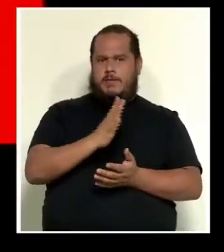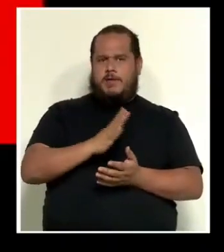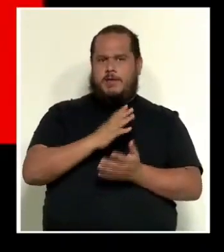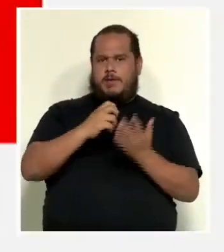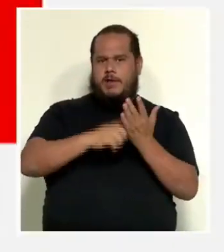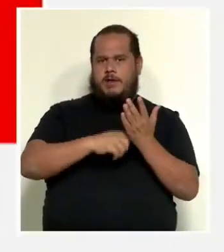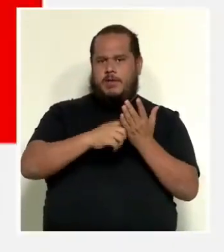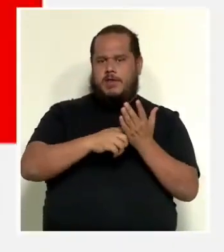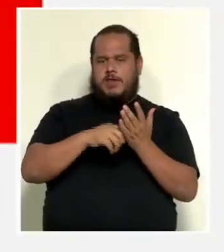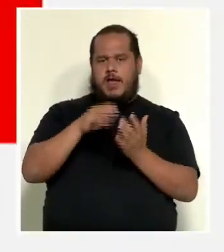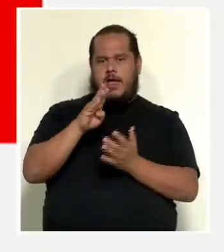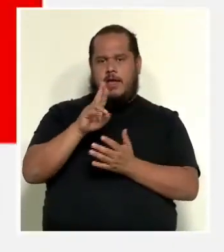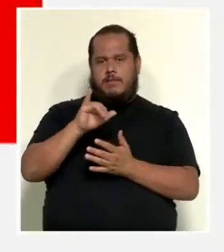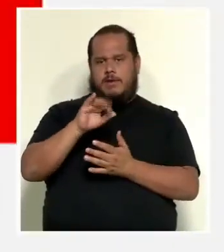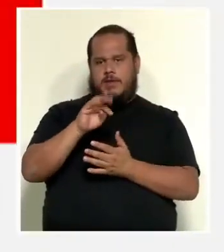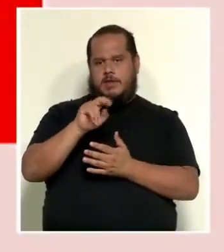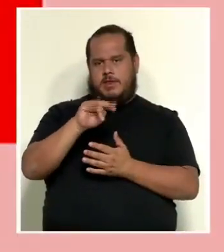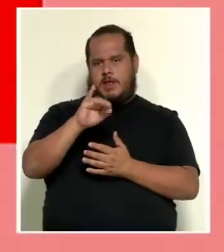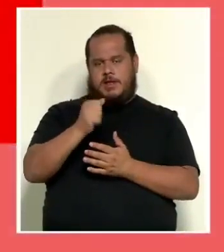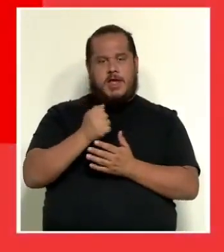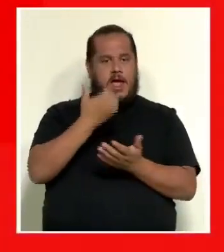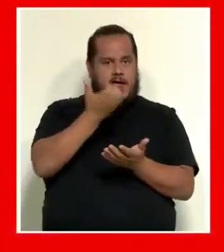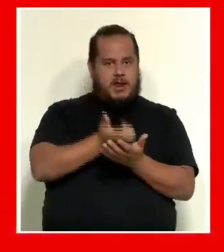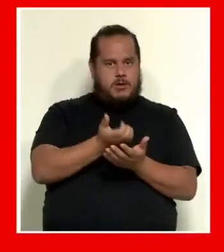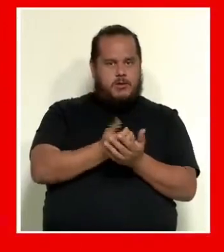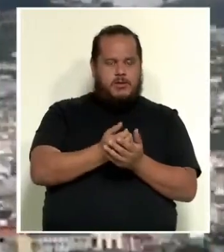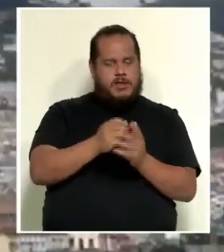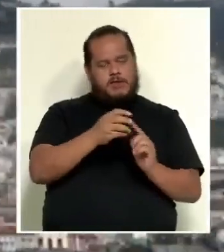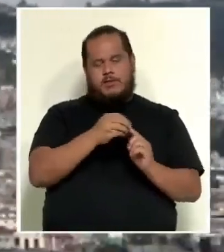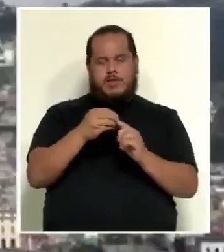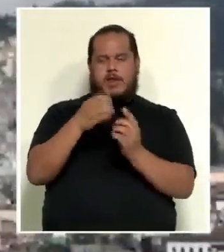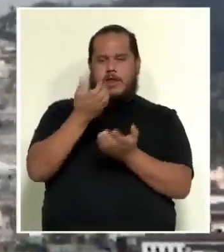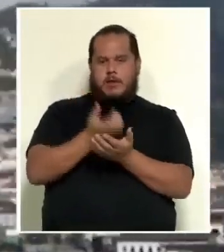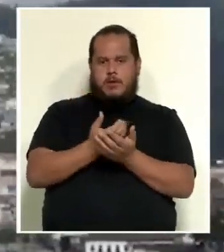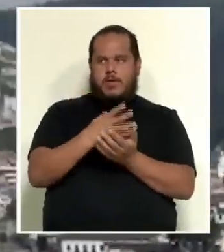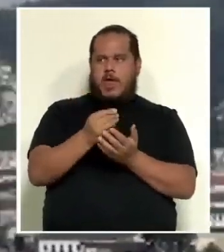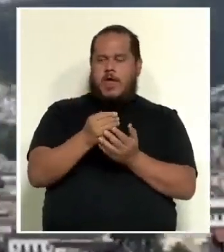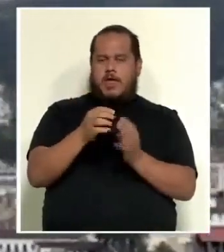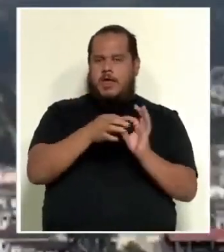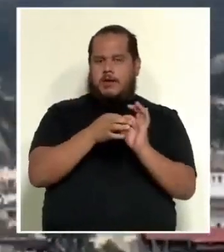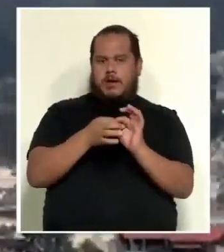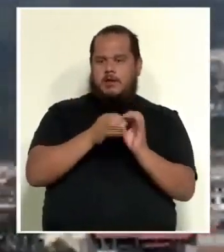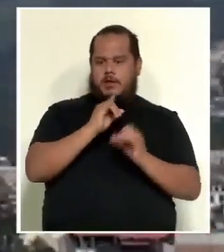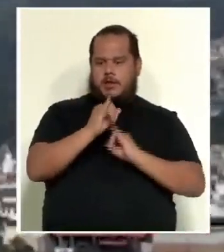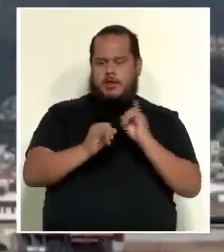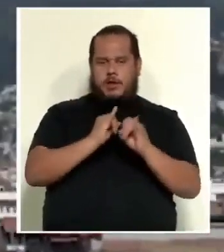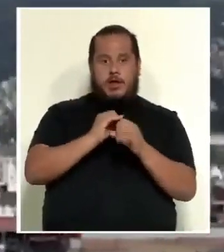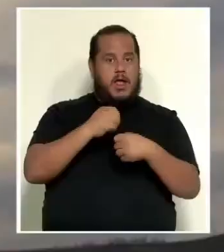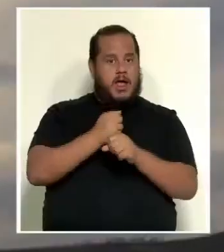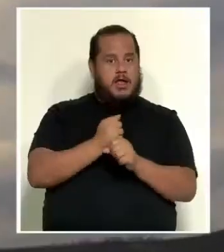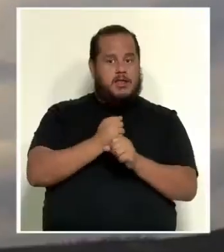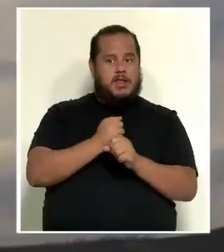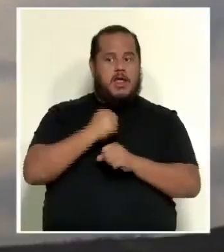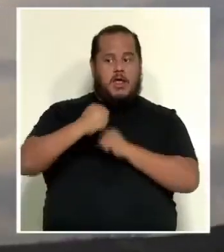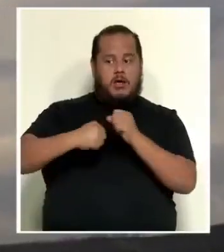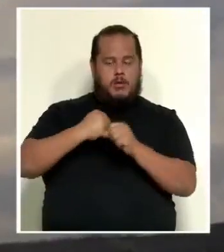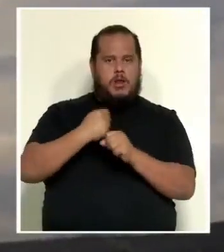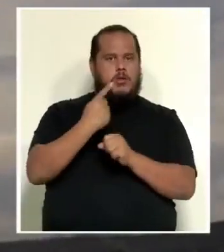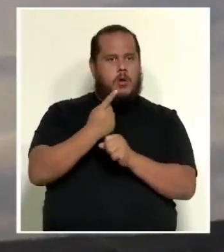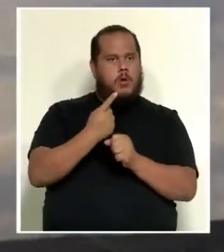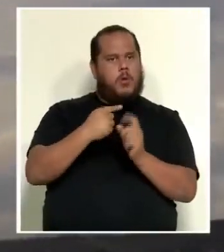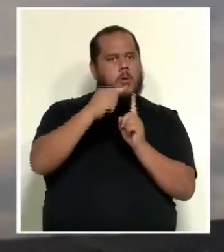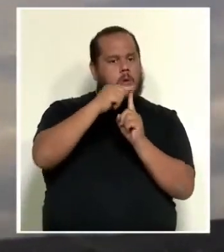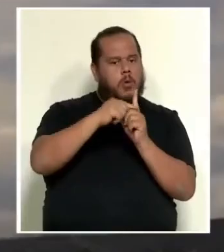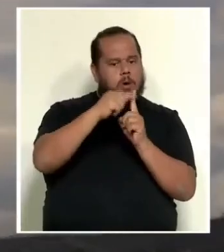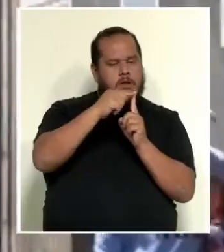revista británica The Economist, especializada en economía y relaciones internacionales, elabora anualmente un